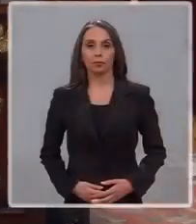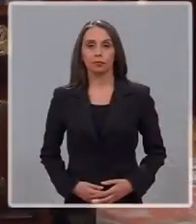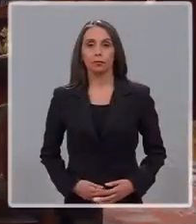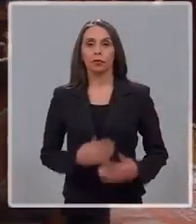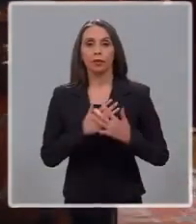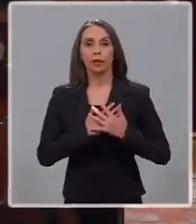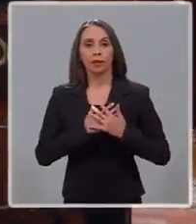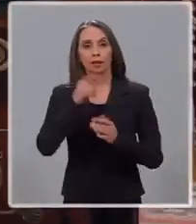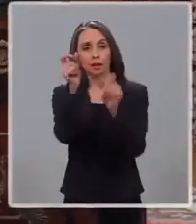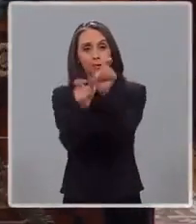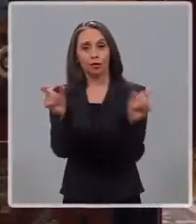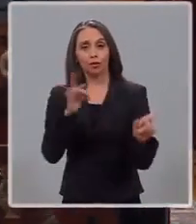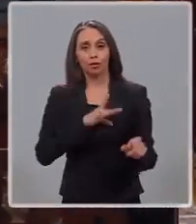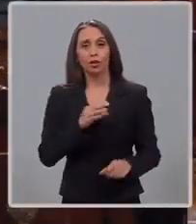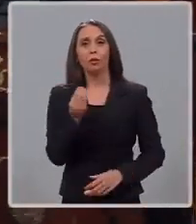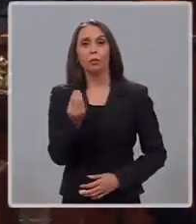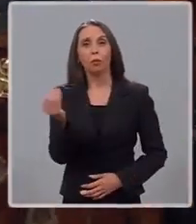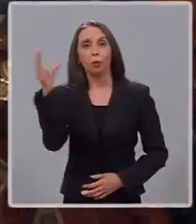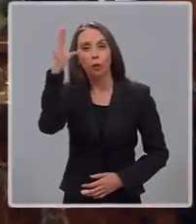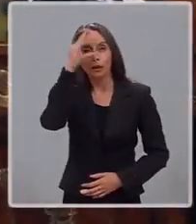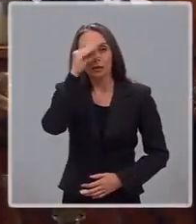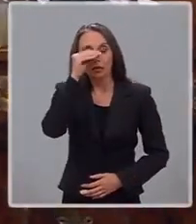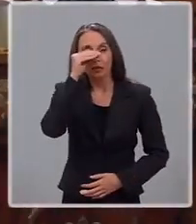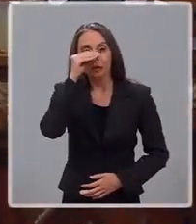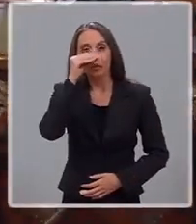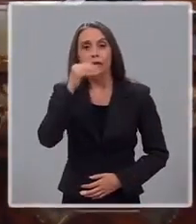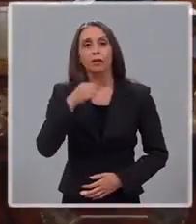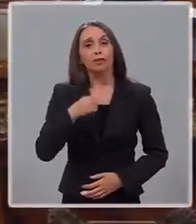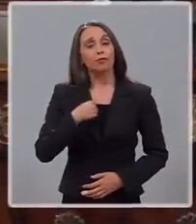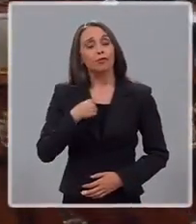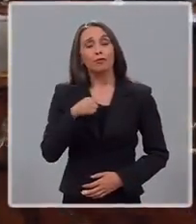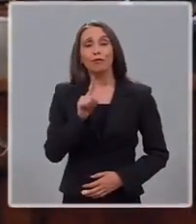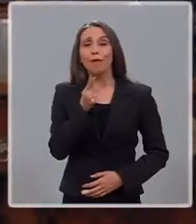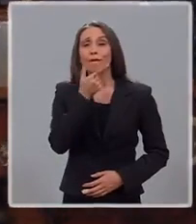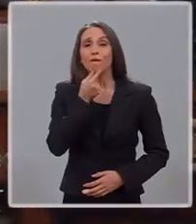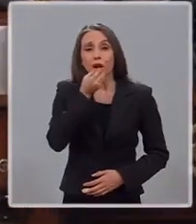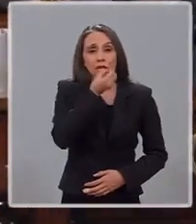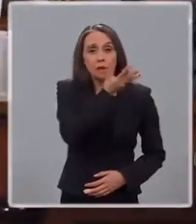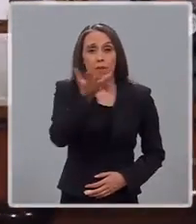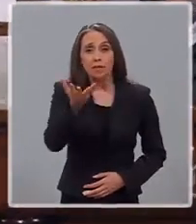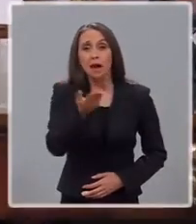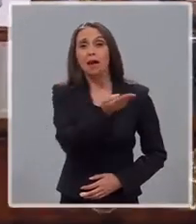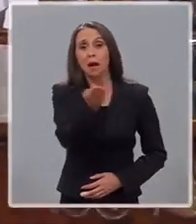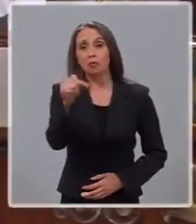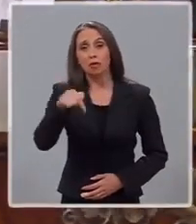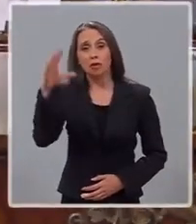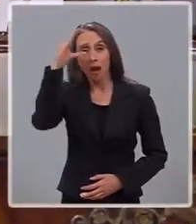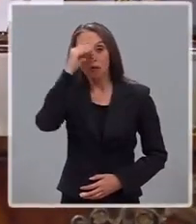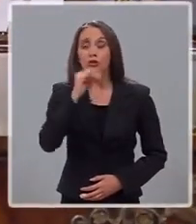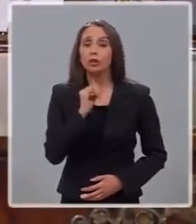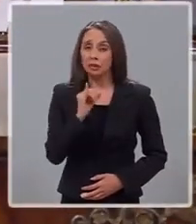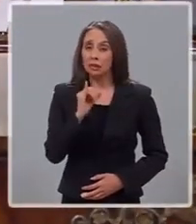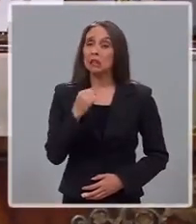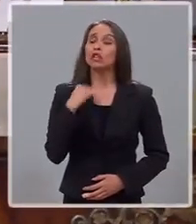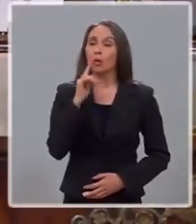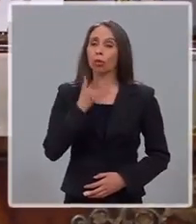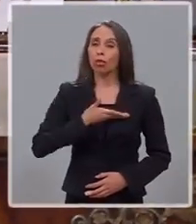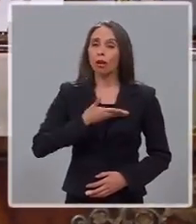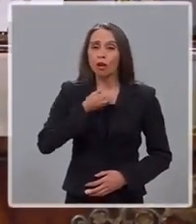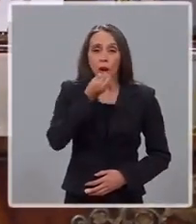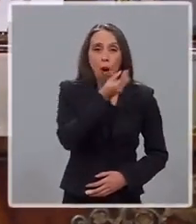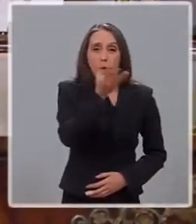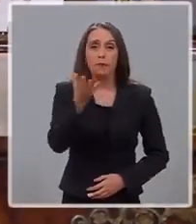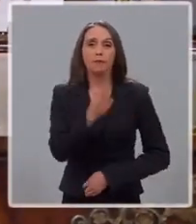querido compartió estás muy buenas noches no tengo un mensaje es fácil para ustedes esta noche pero si tengo un mensaje de fe